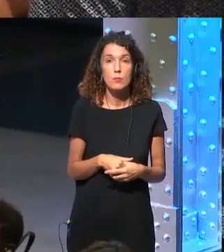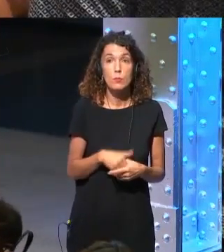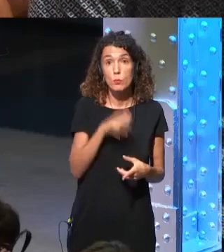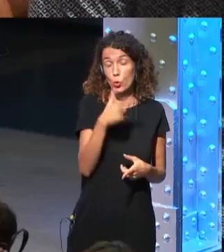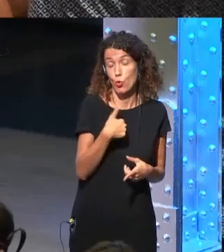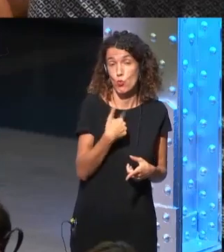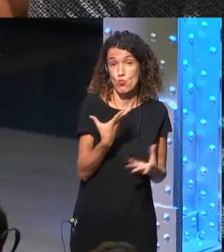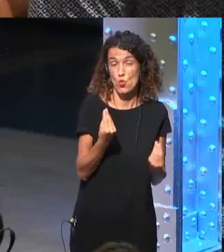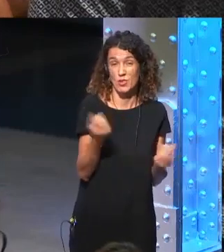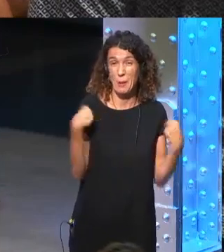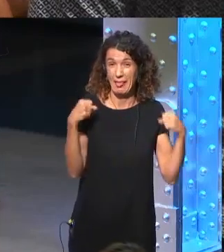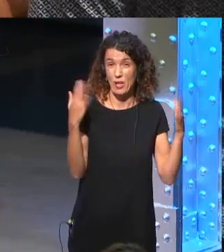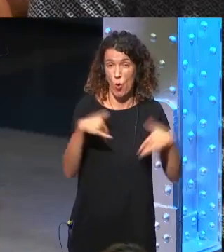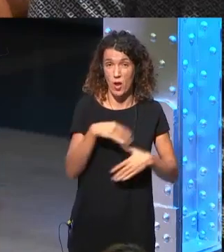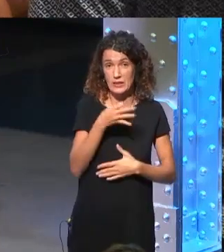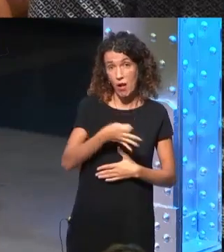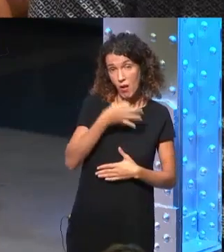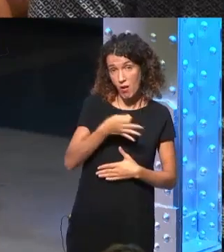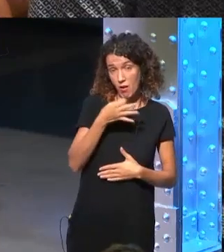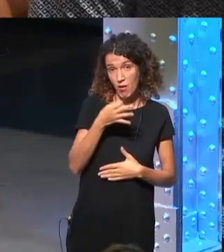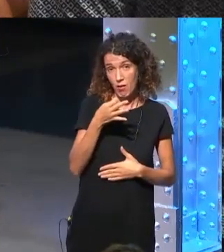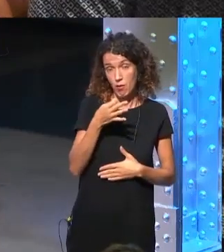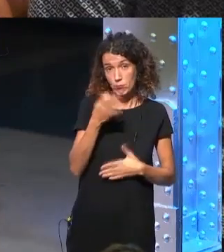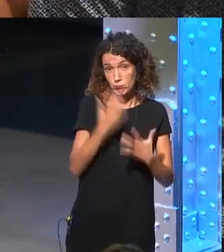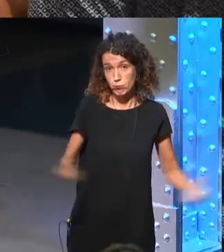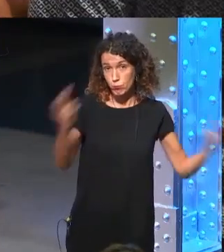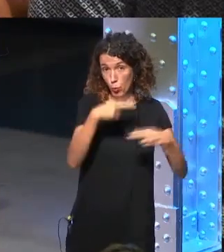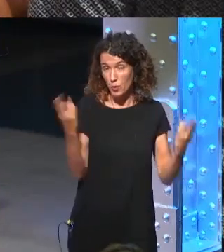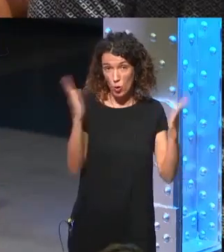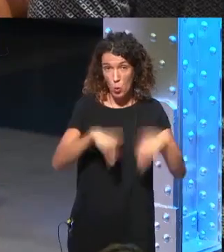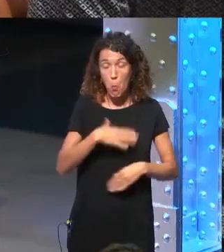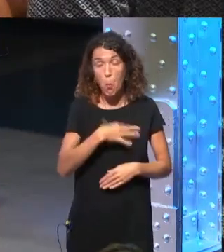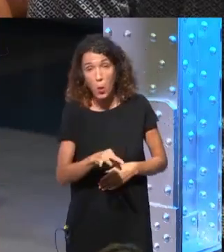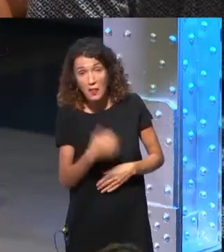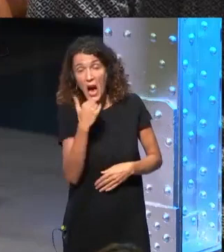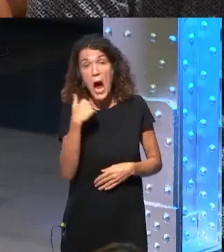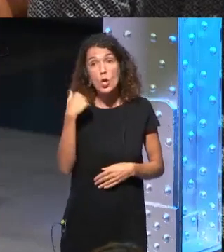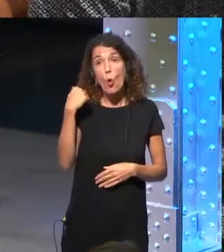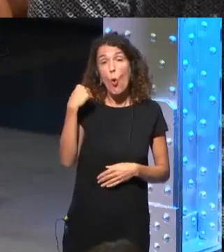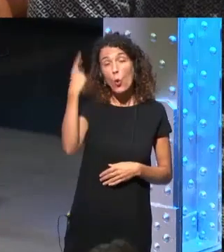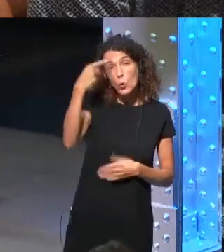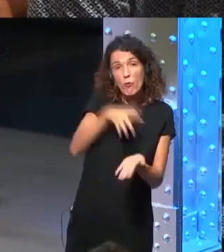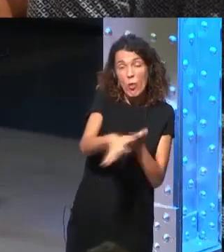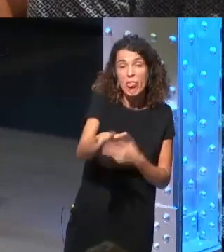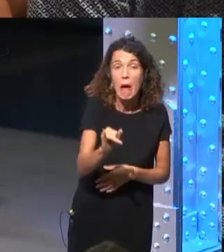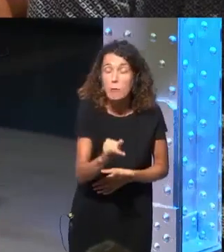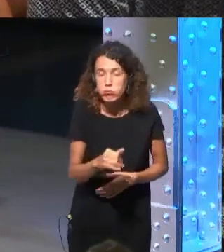Quizá porque no tengo mucha práctica en hablar en público, quizá porque es algo cultural, no lo sé.